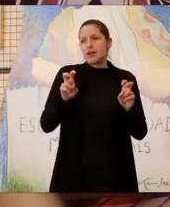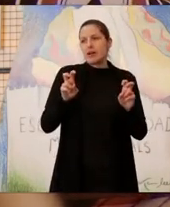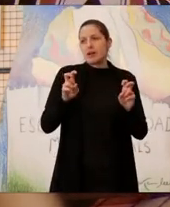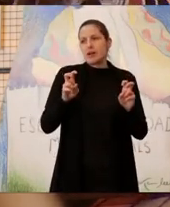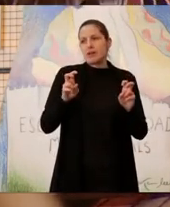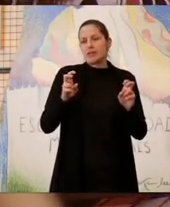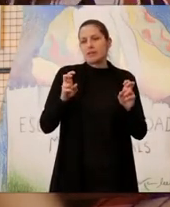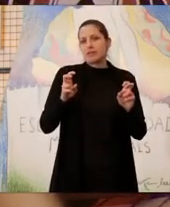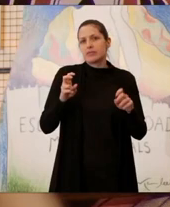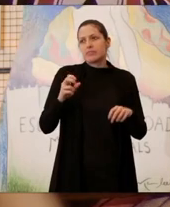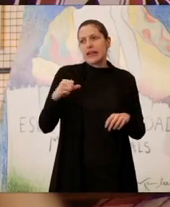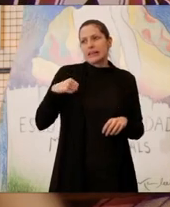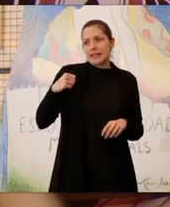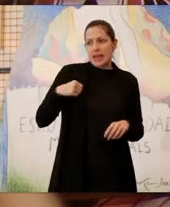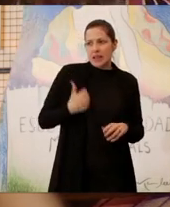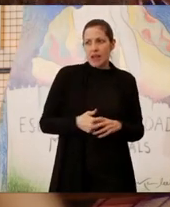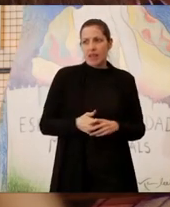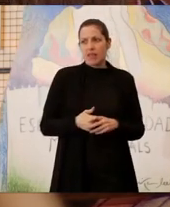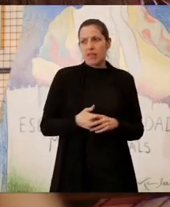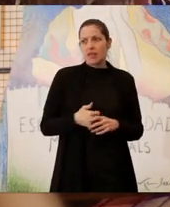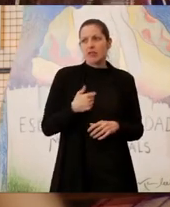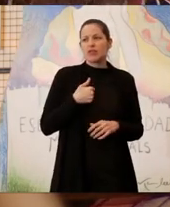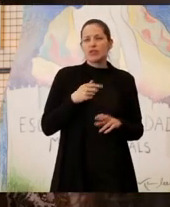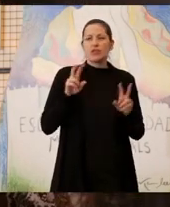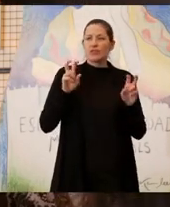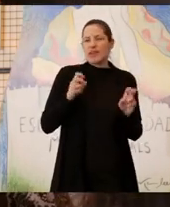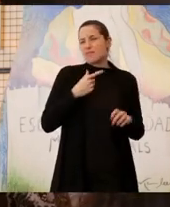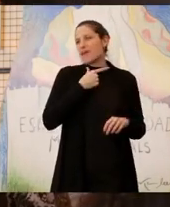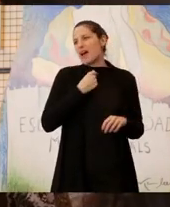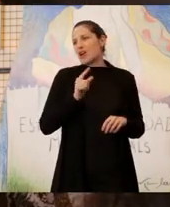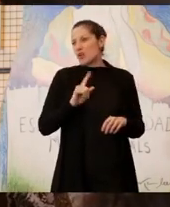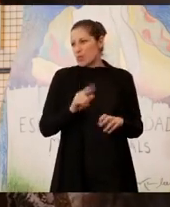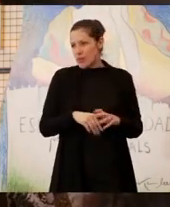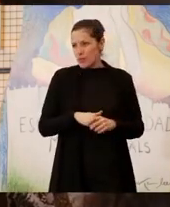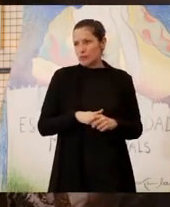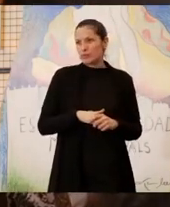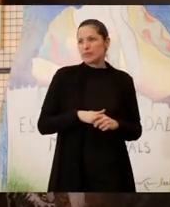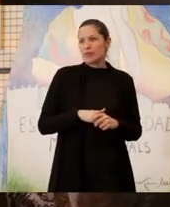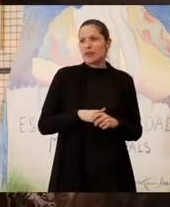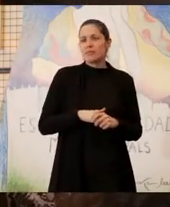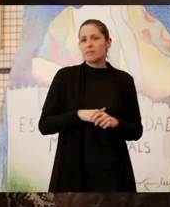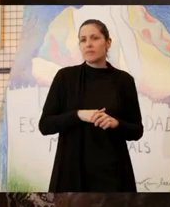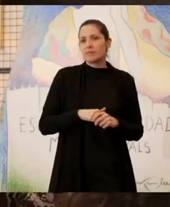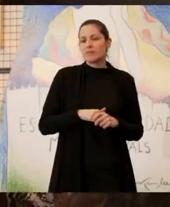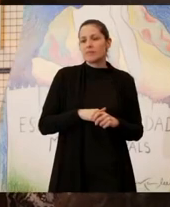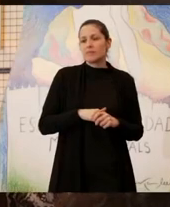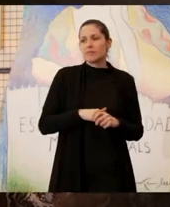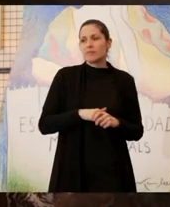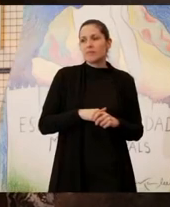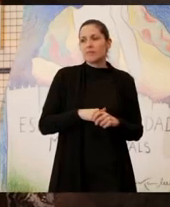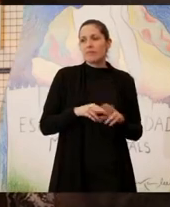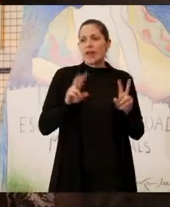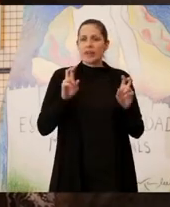No es que me gusta a mí porque realmente estoy un poco violentada con esto de que si me voy o no sea una cosa de